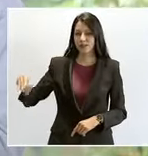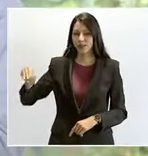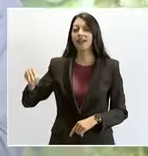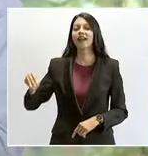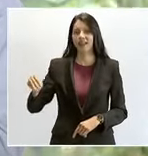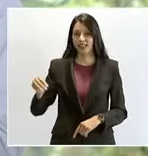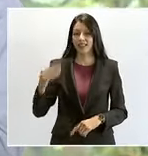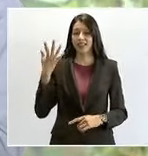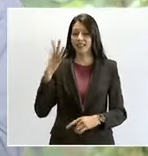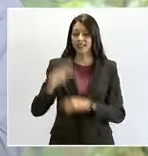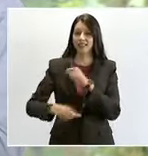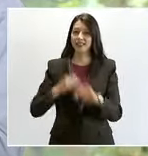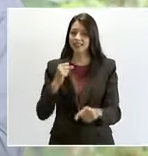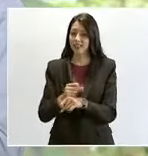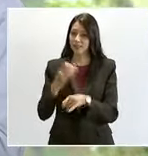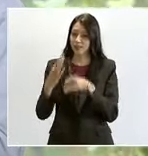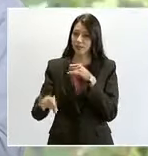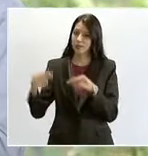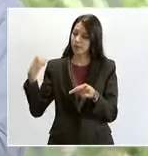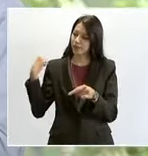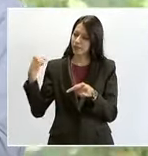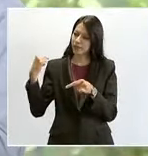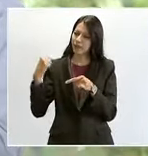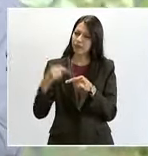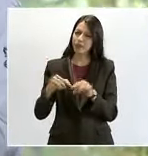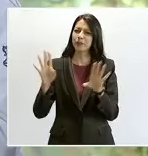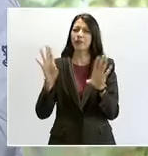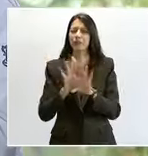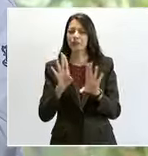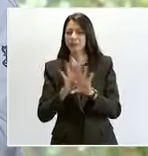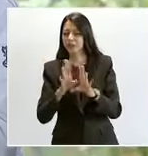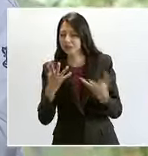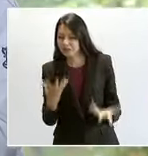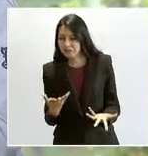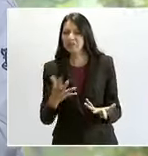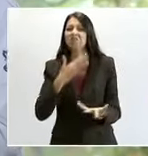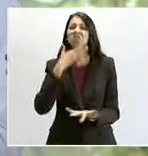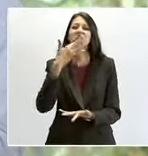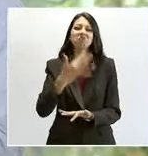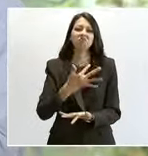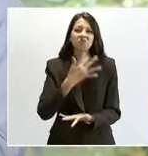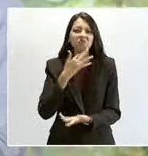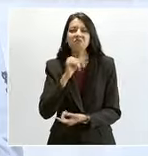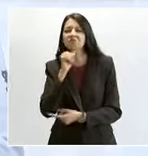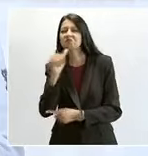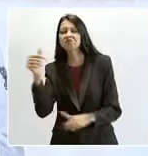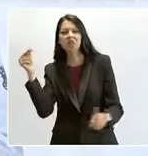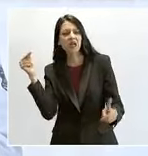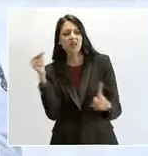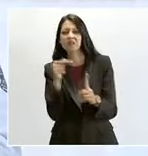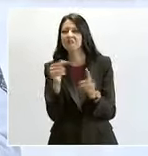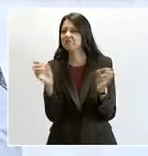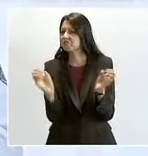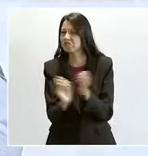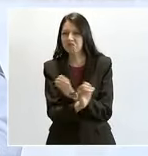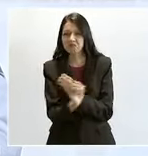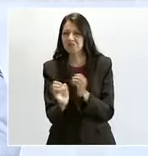década había sido desatinada y llena de corrupción de prepotencia